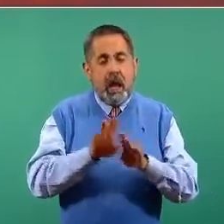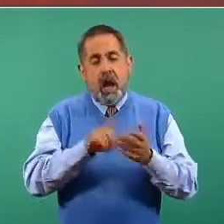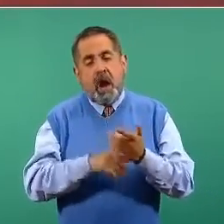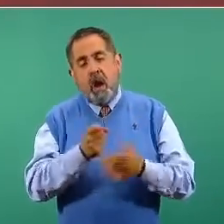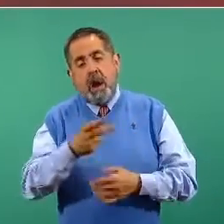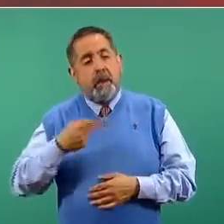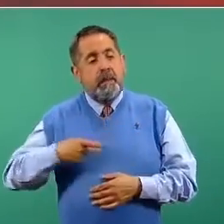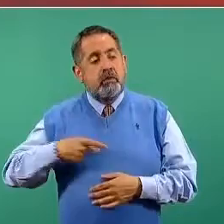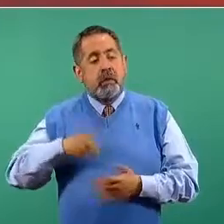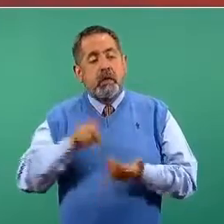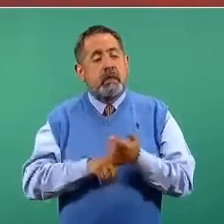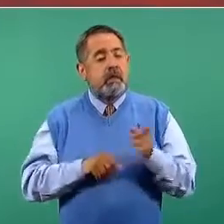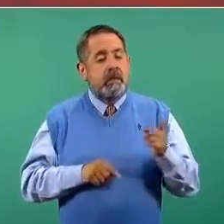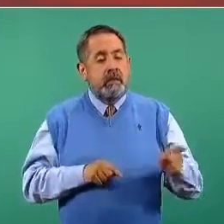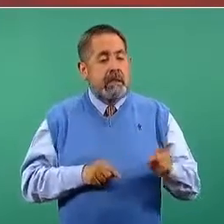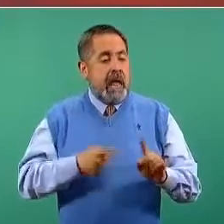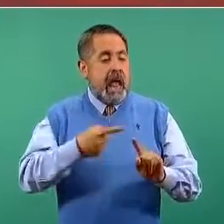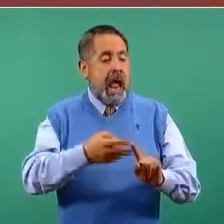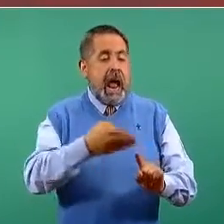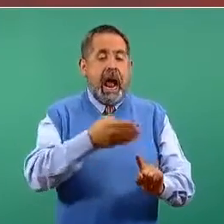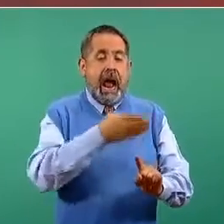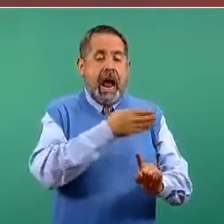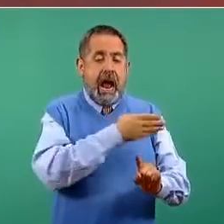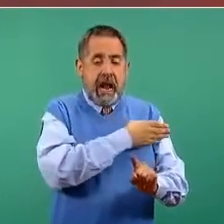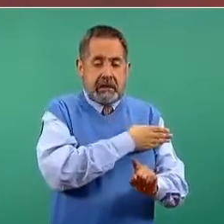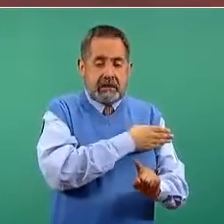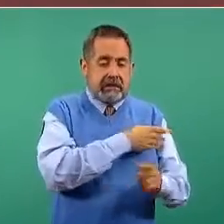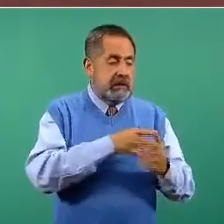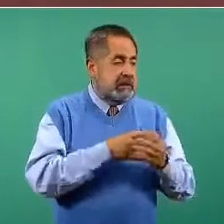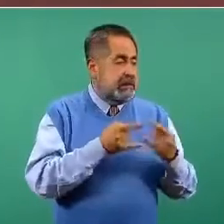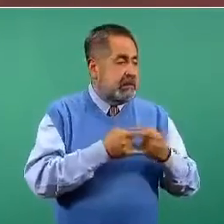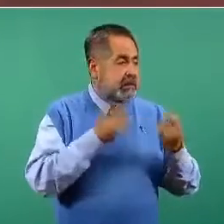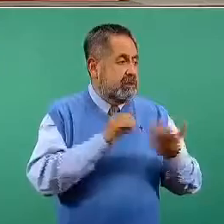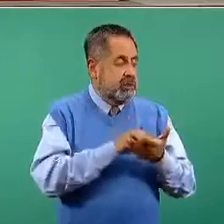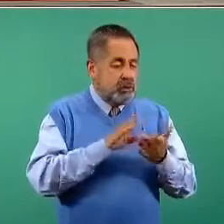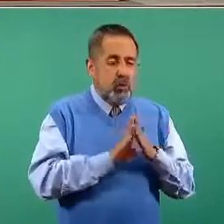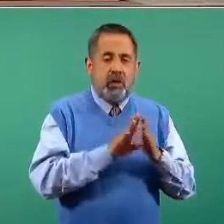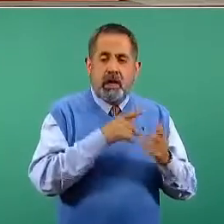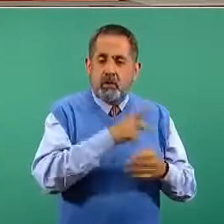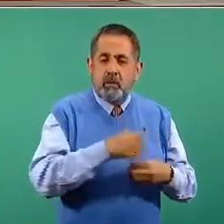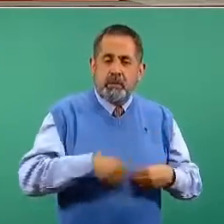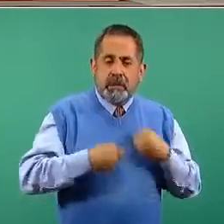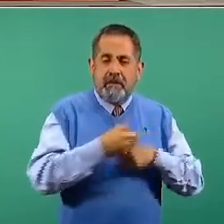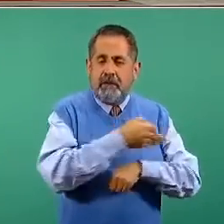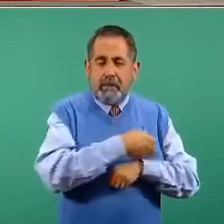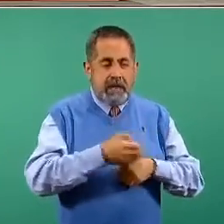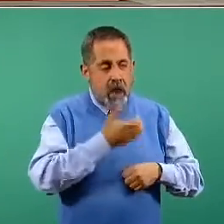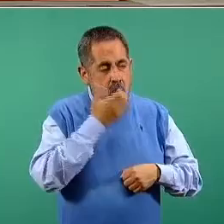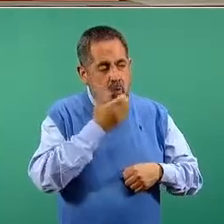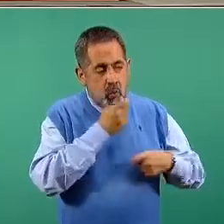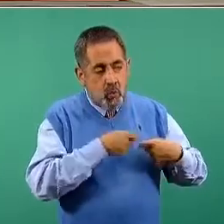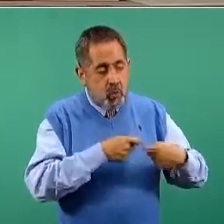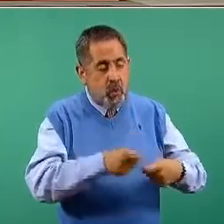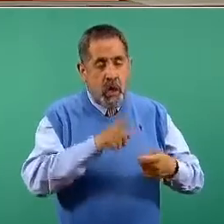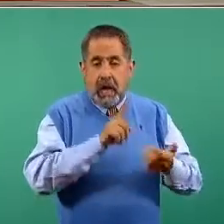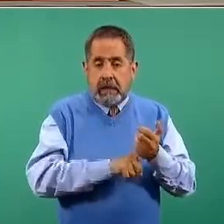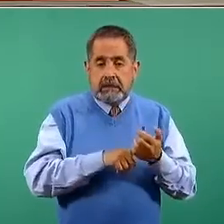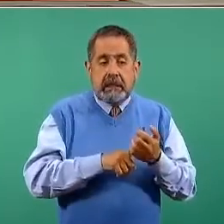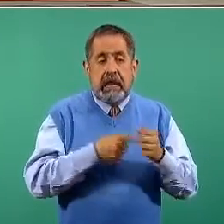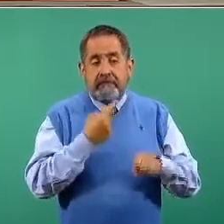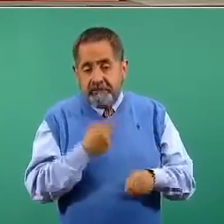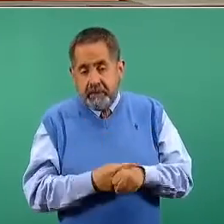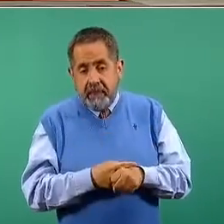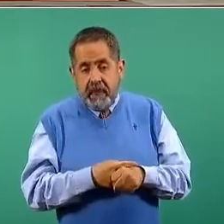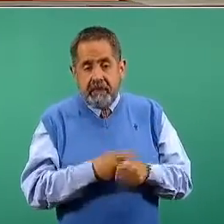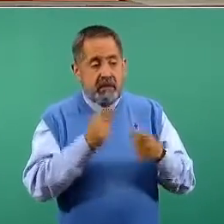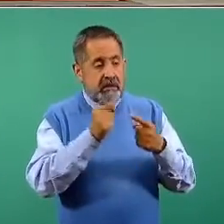personas que tienen antecedentes, ya sea genéticos, ya sea de padecer ciertas